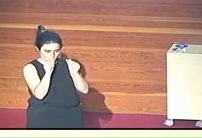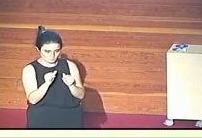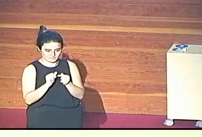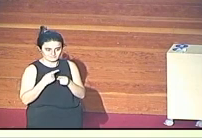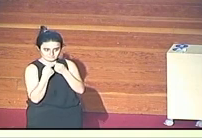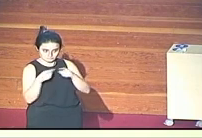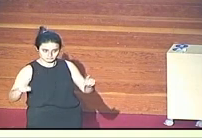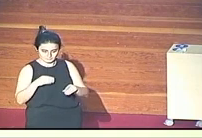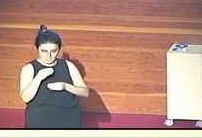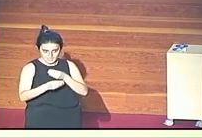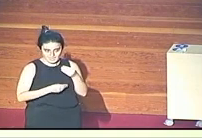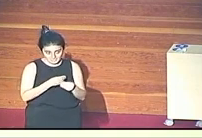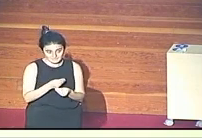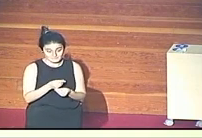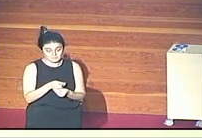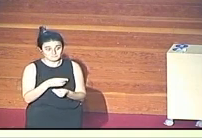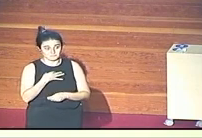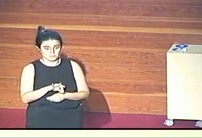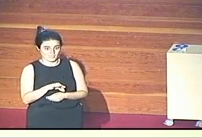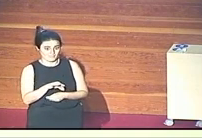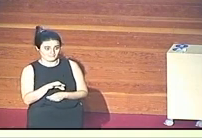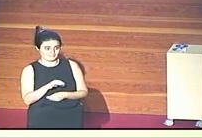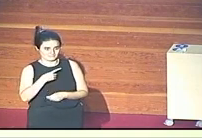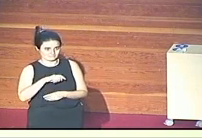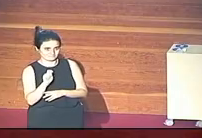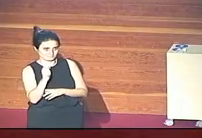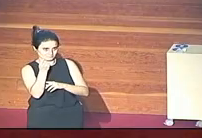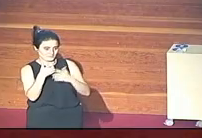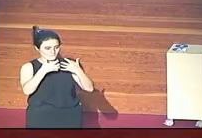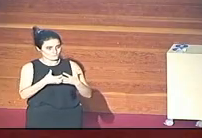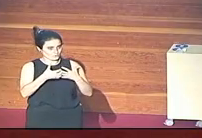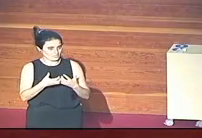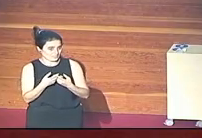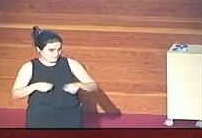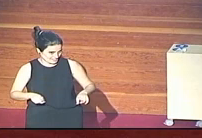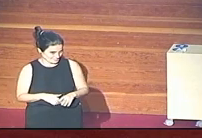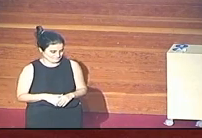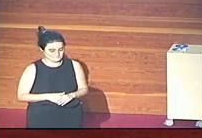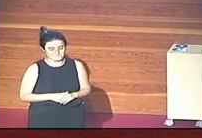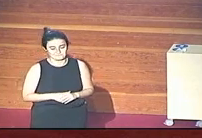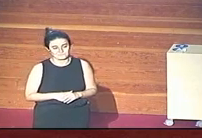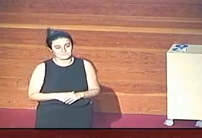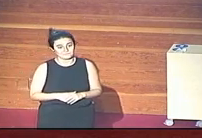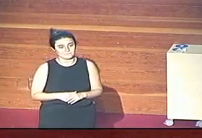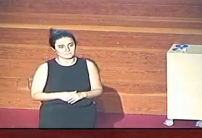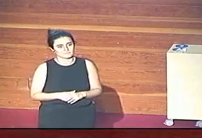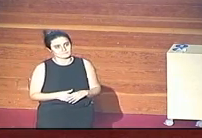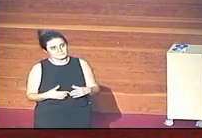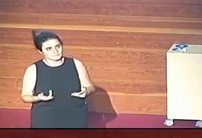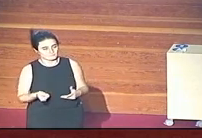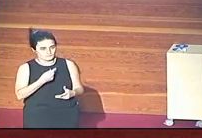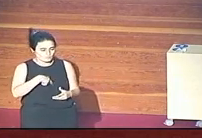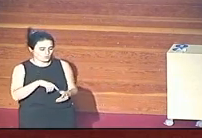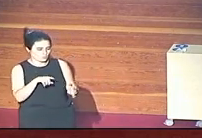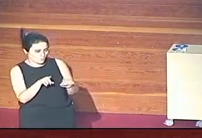que que esto pues funcione de otra forma y no recrearnos en el